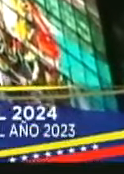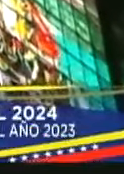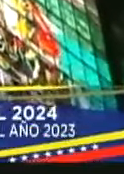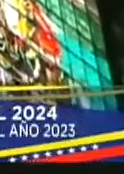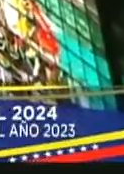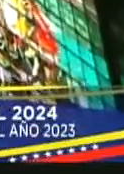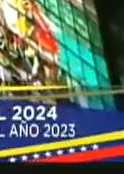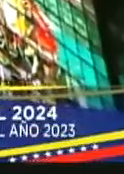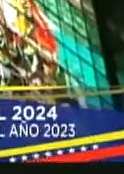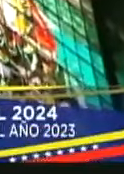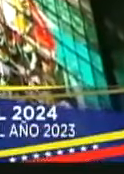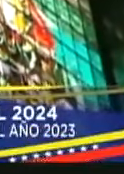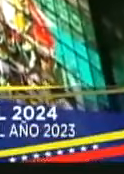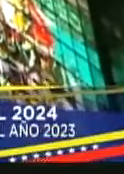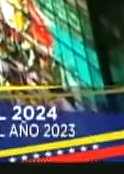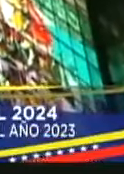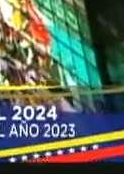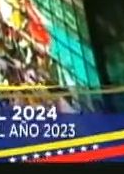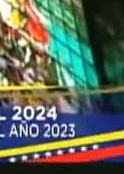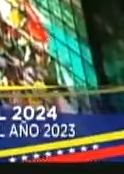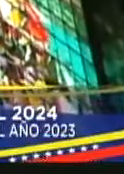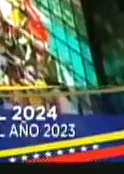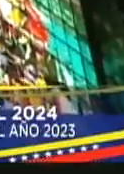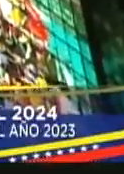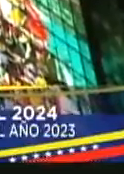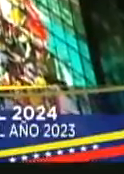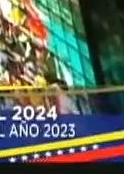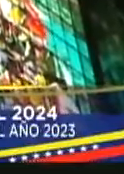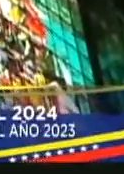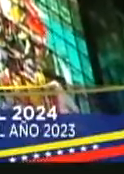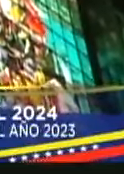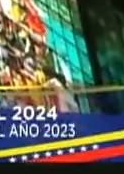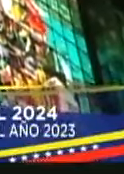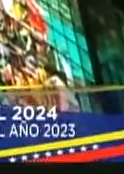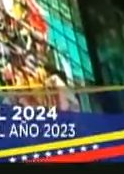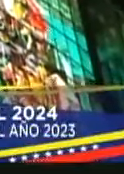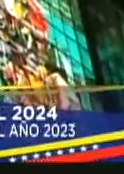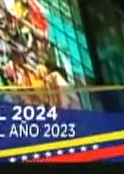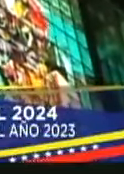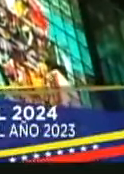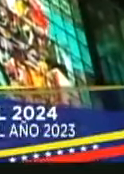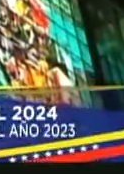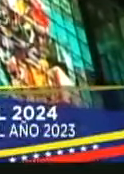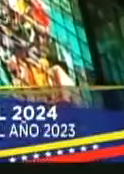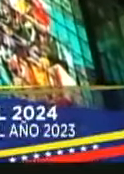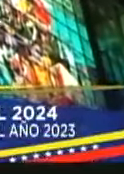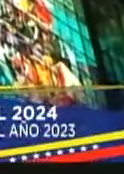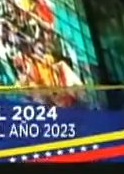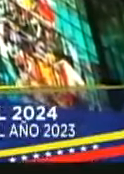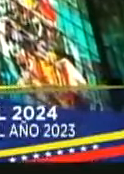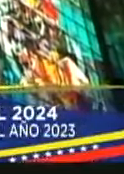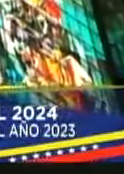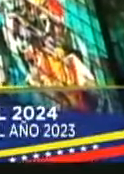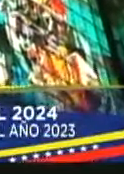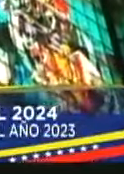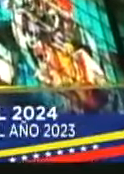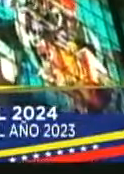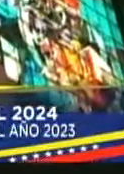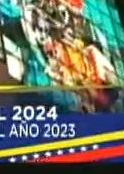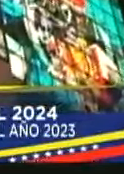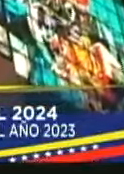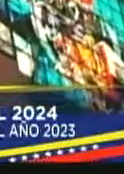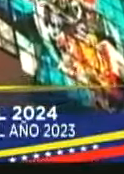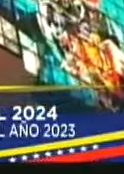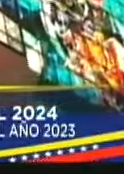el fortalecimiento de la participación internacional del Poder Judicial venezolano. También hacía mención sobre